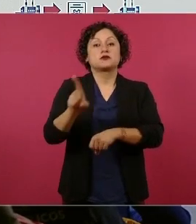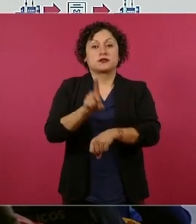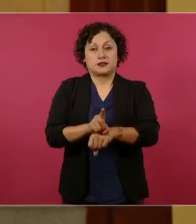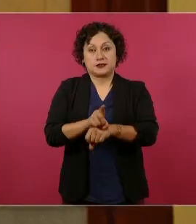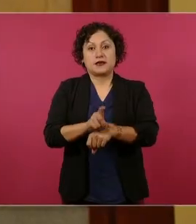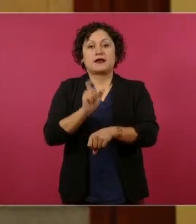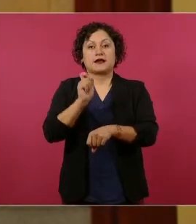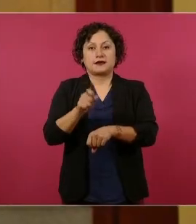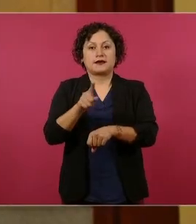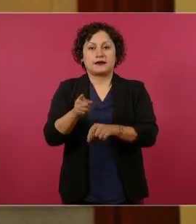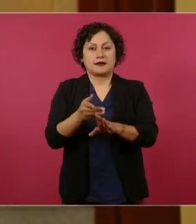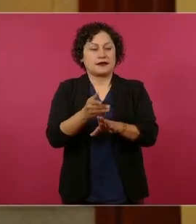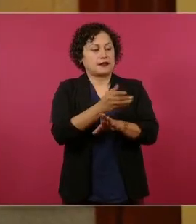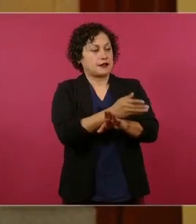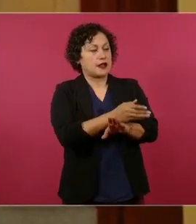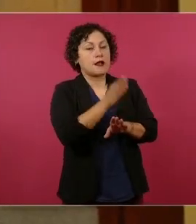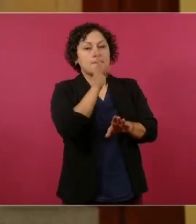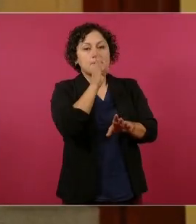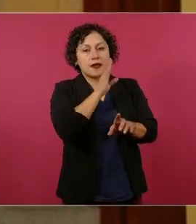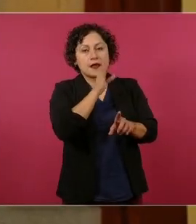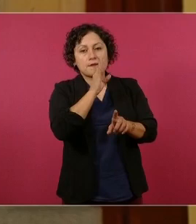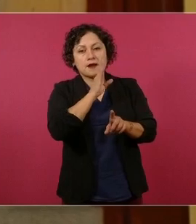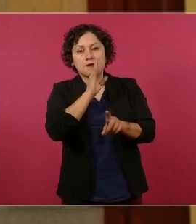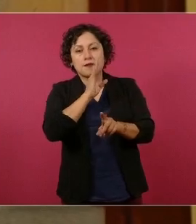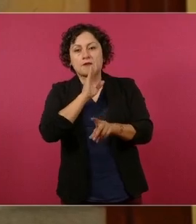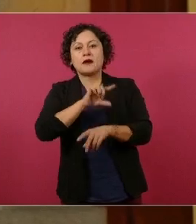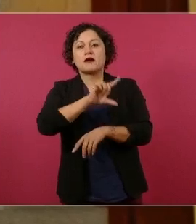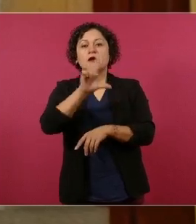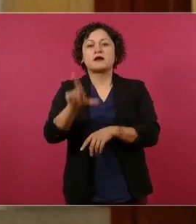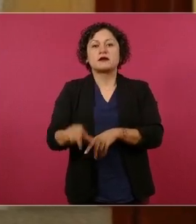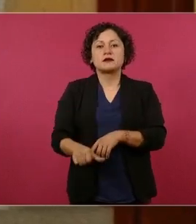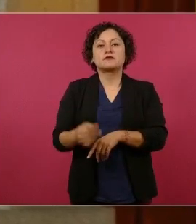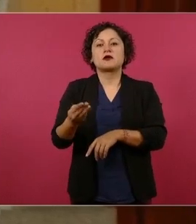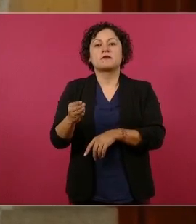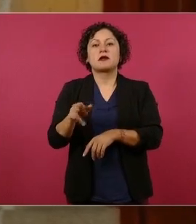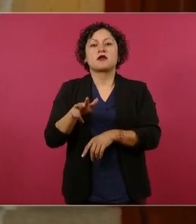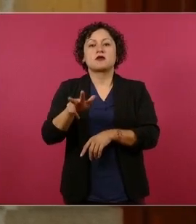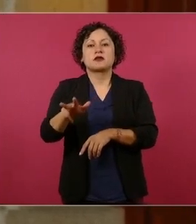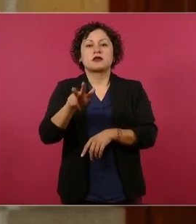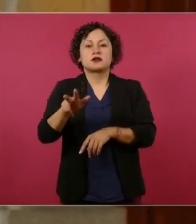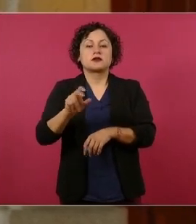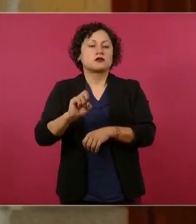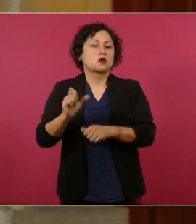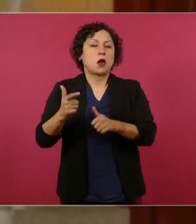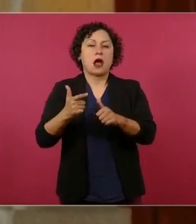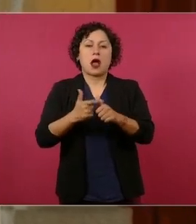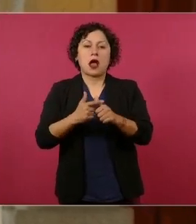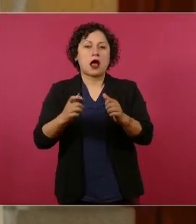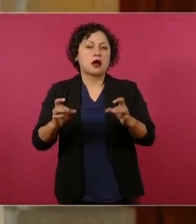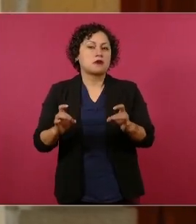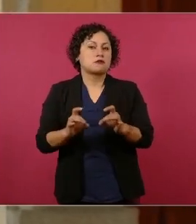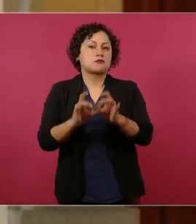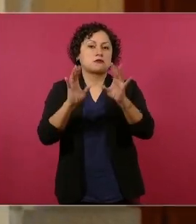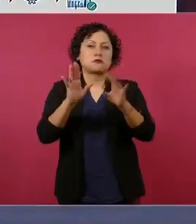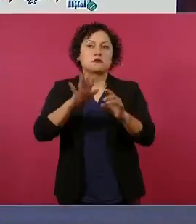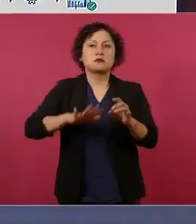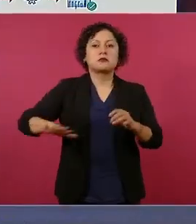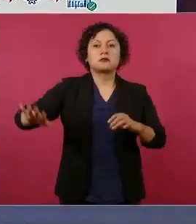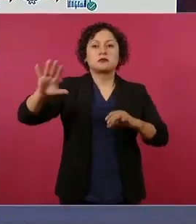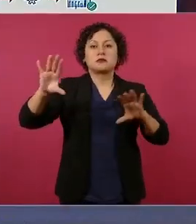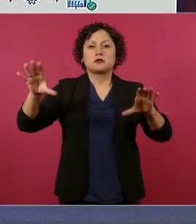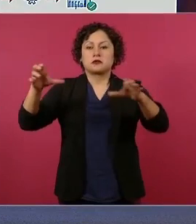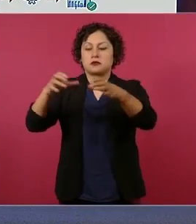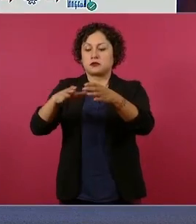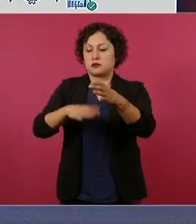contingencia, tuvimos por presencia de un fenómeno meteorológico afectación a unas líneas de transmisión, es un tramo